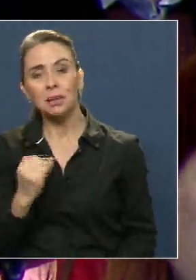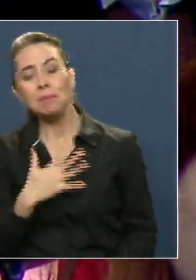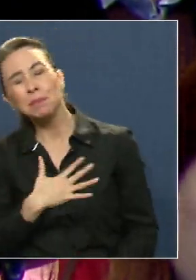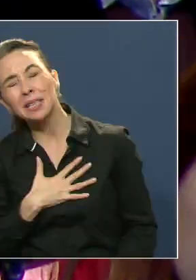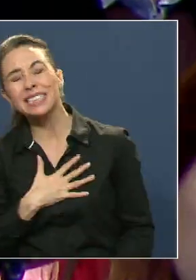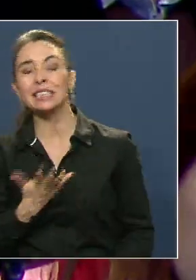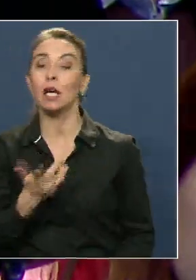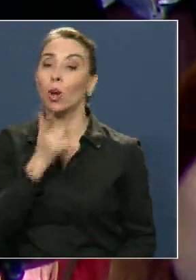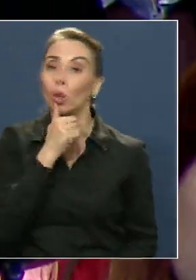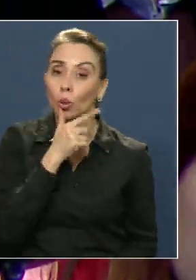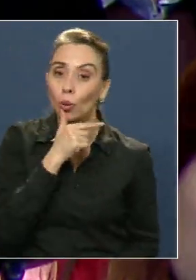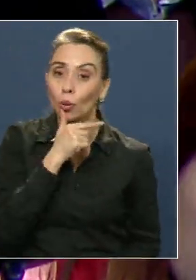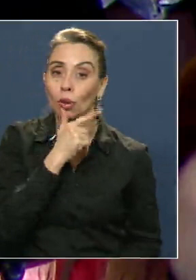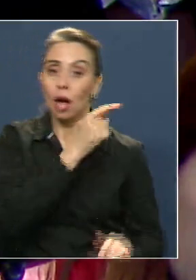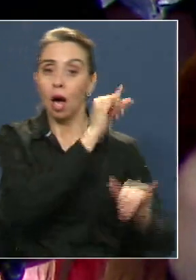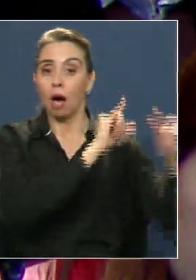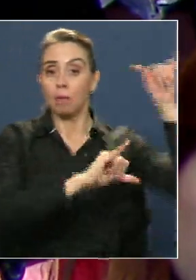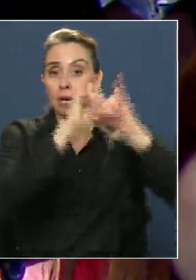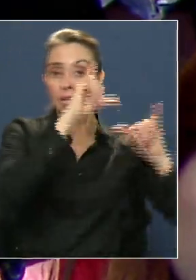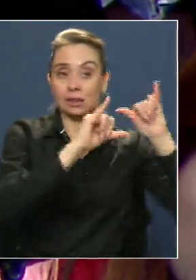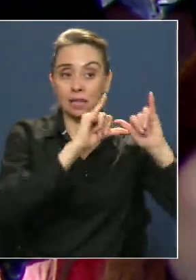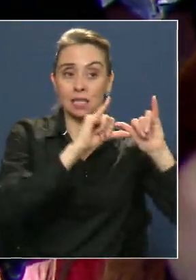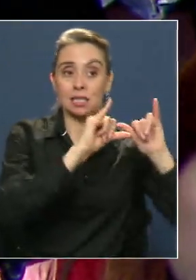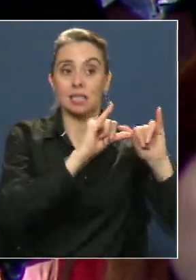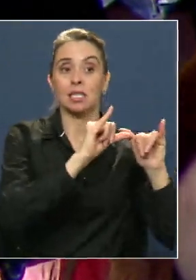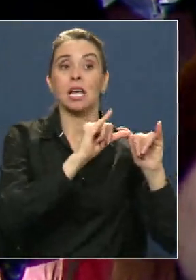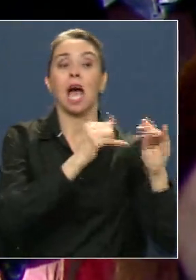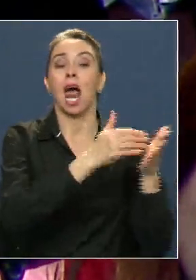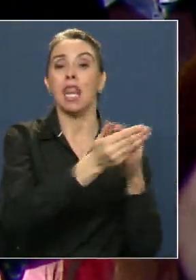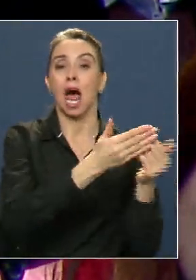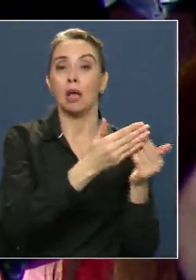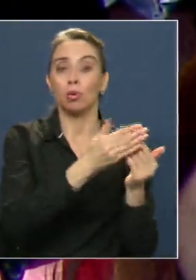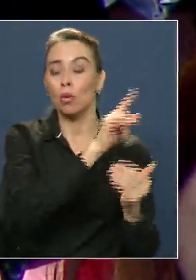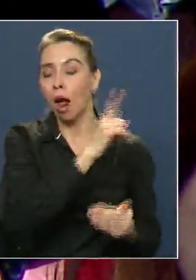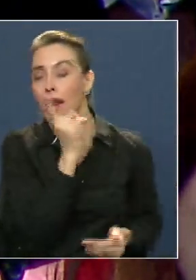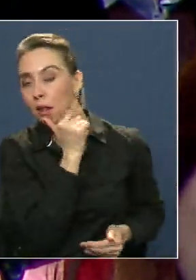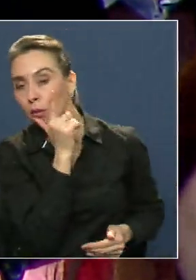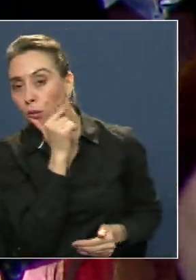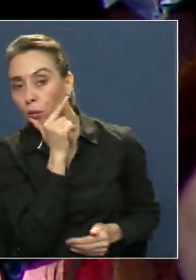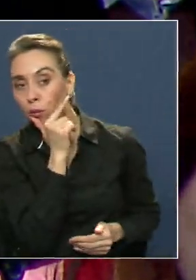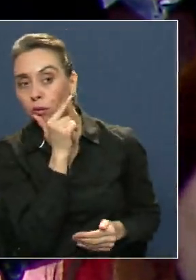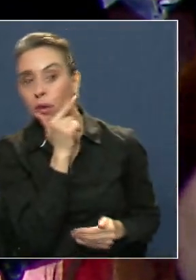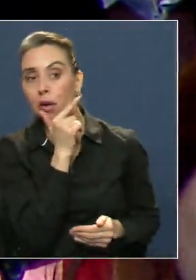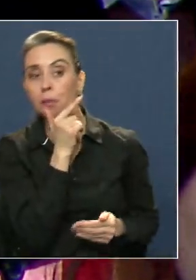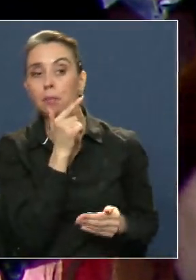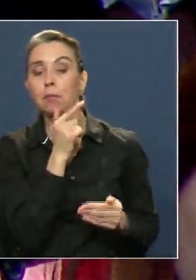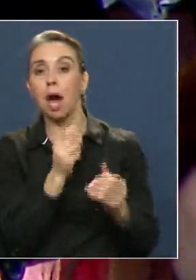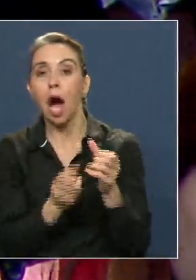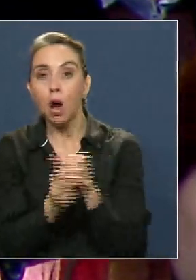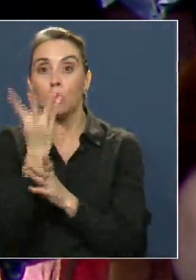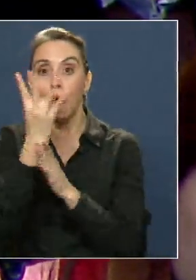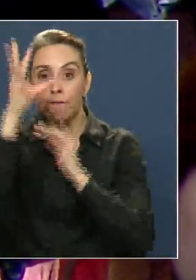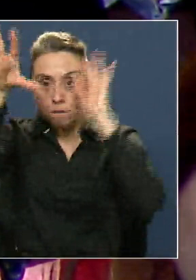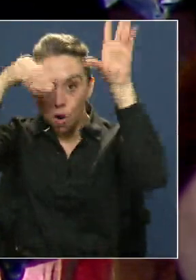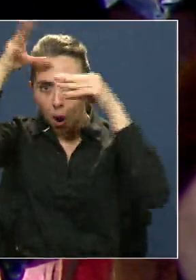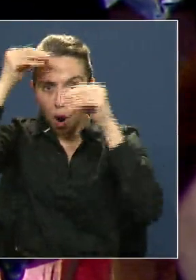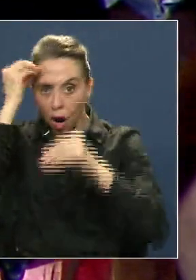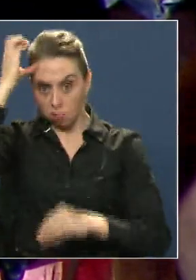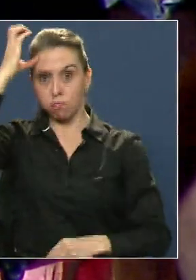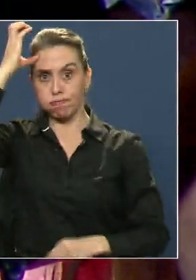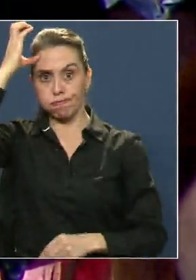La duda tanto en la ciencia, ¿no? La ciencia natural es motor para poder movilizar nuevos conocimientos y encontrar